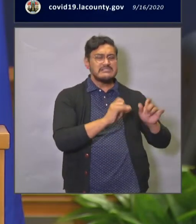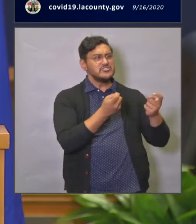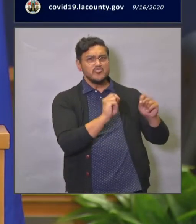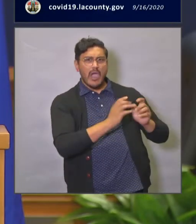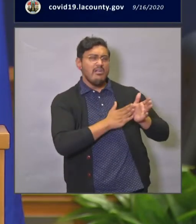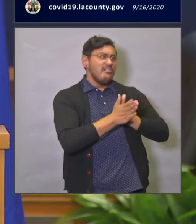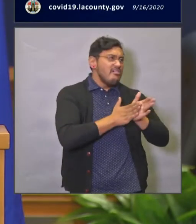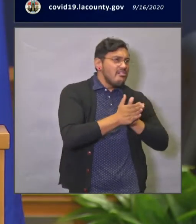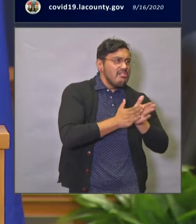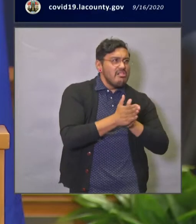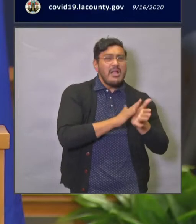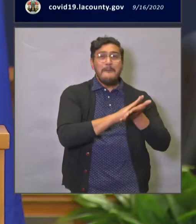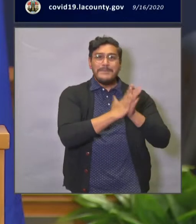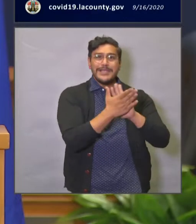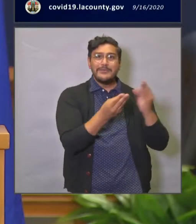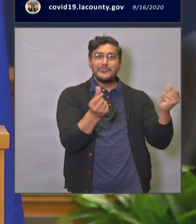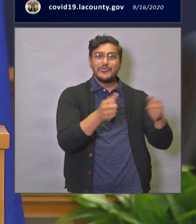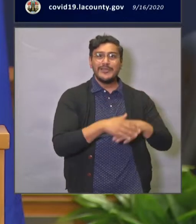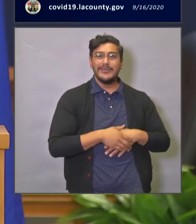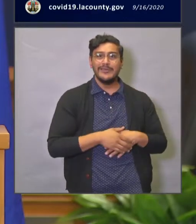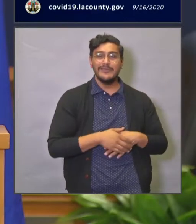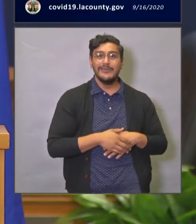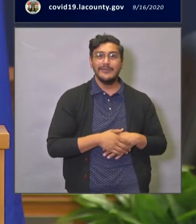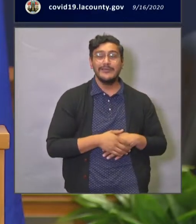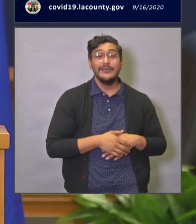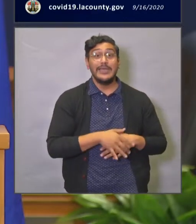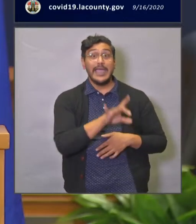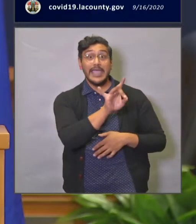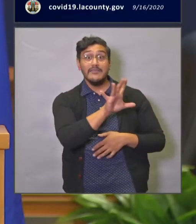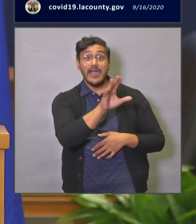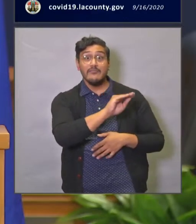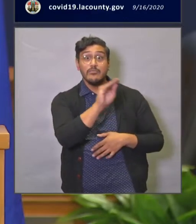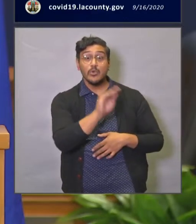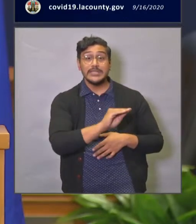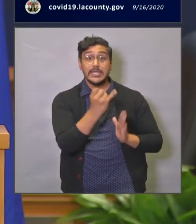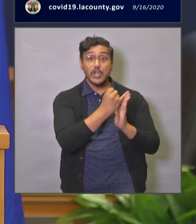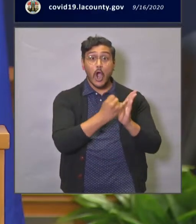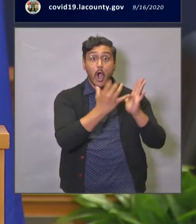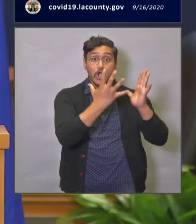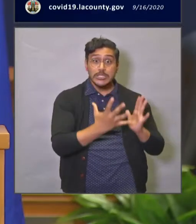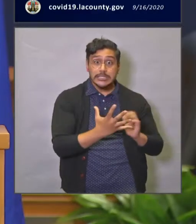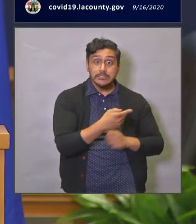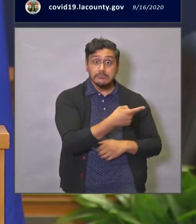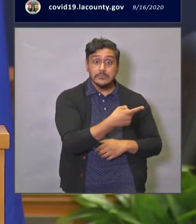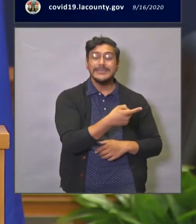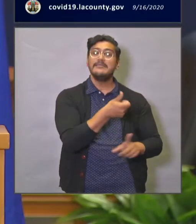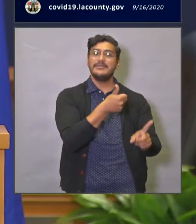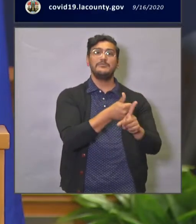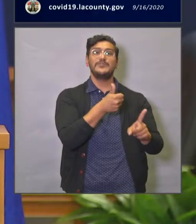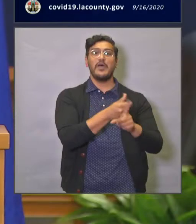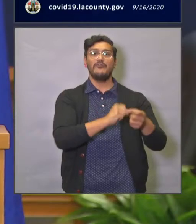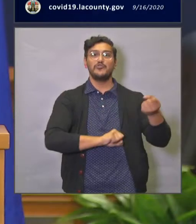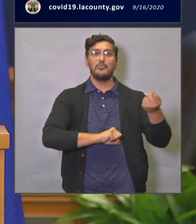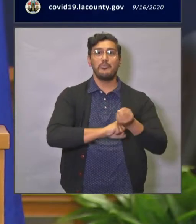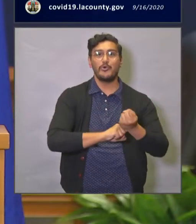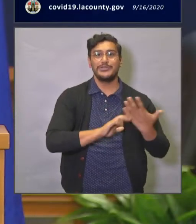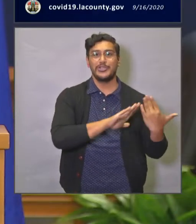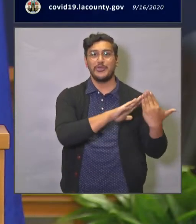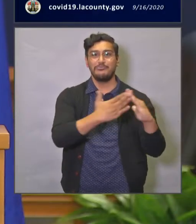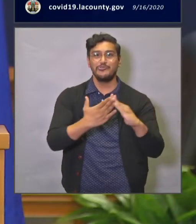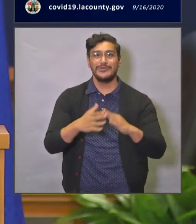solución. 8 y 5% de los artistas están apoyando la comunidad y más